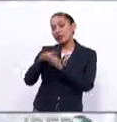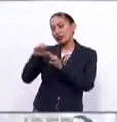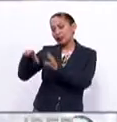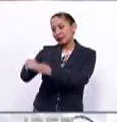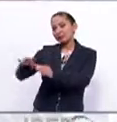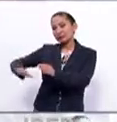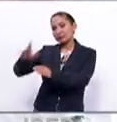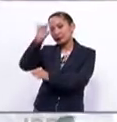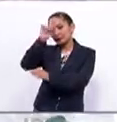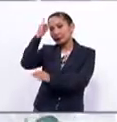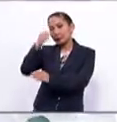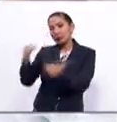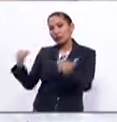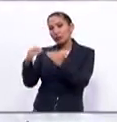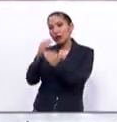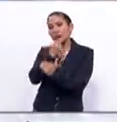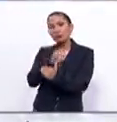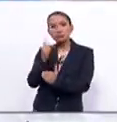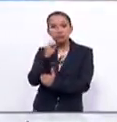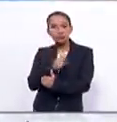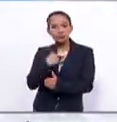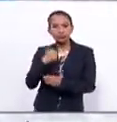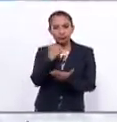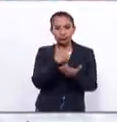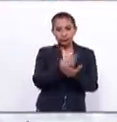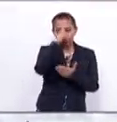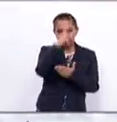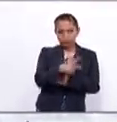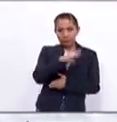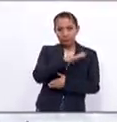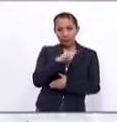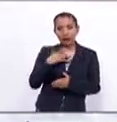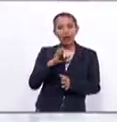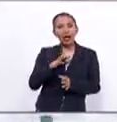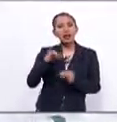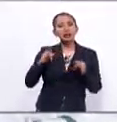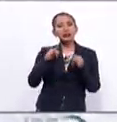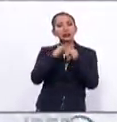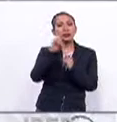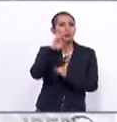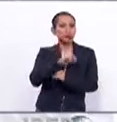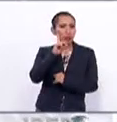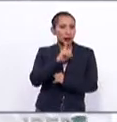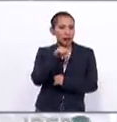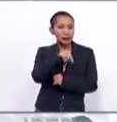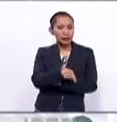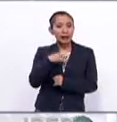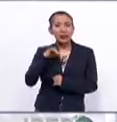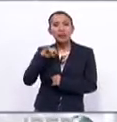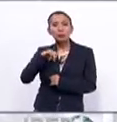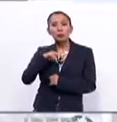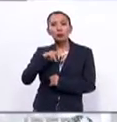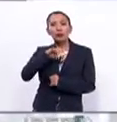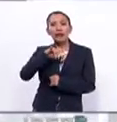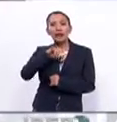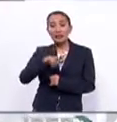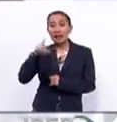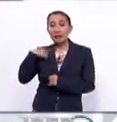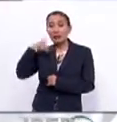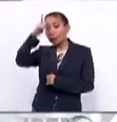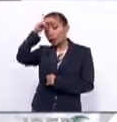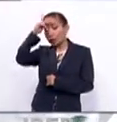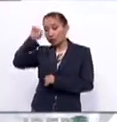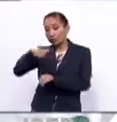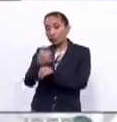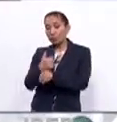División Asesoría para la Igualdad de Género. En Ciudad de México interviene el Instituto de las Mujeres InMujeres. En Lima, Perú,